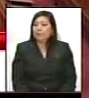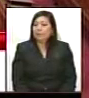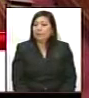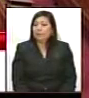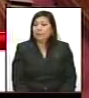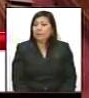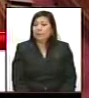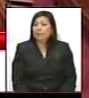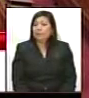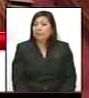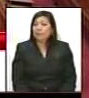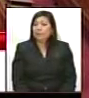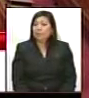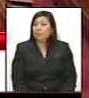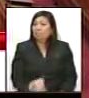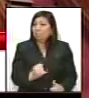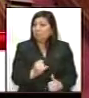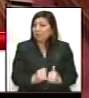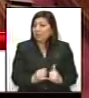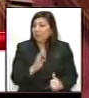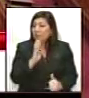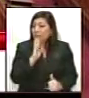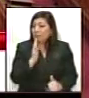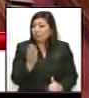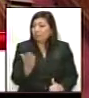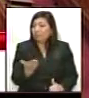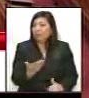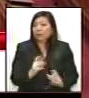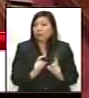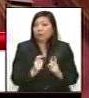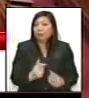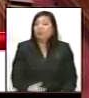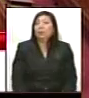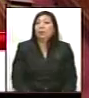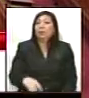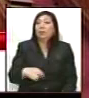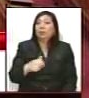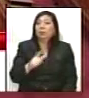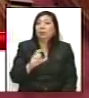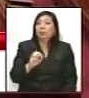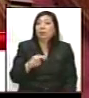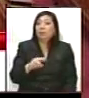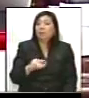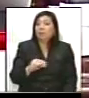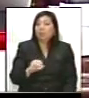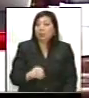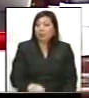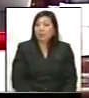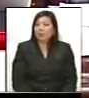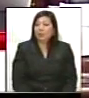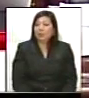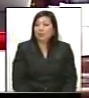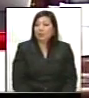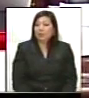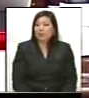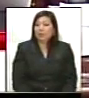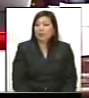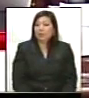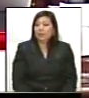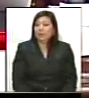concluido concluido el rol de oradores tiene la palabra congresista palomino ortiz presidente de la comisión de cultura